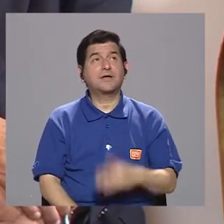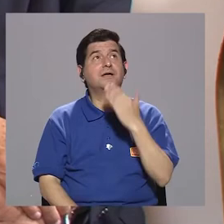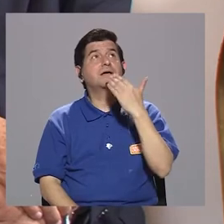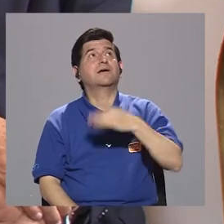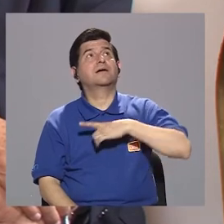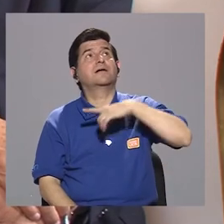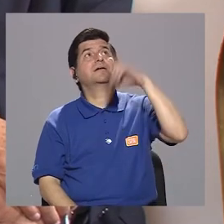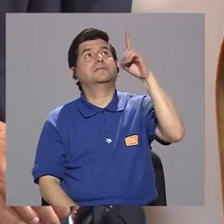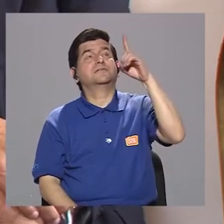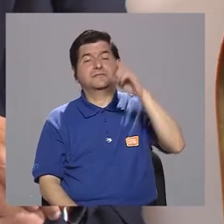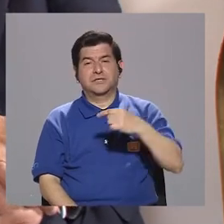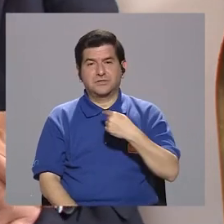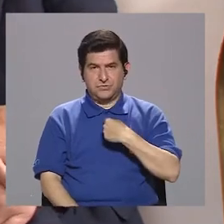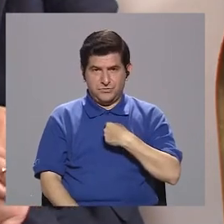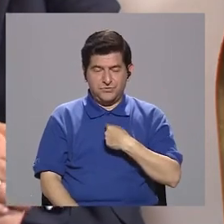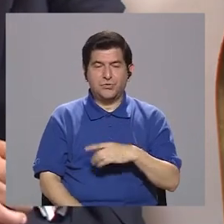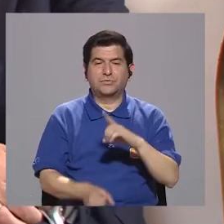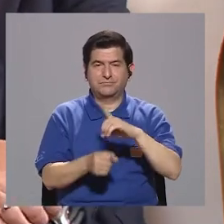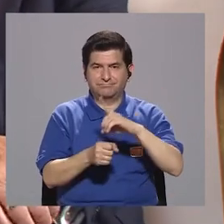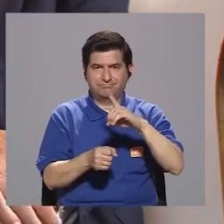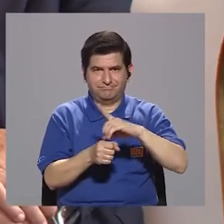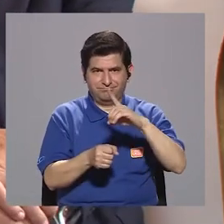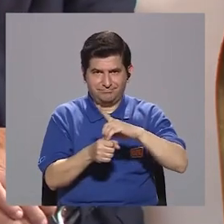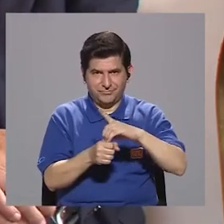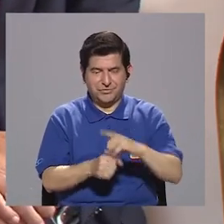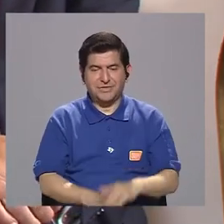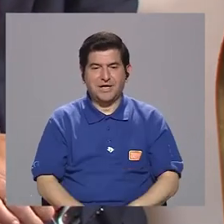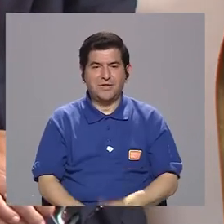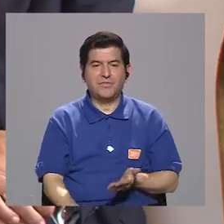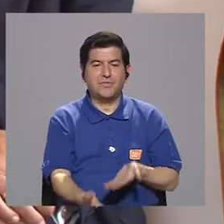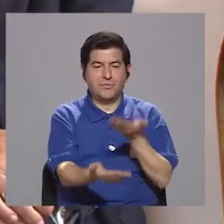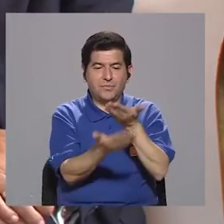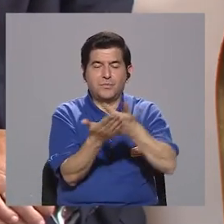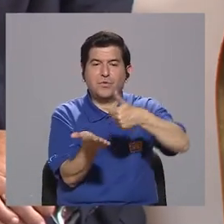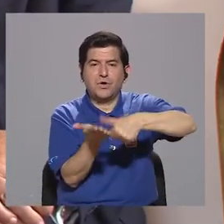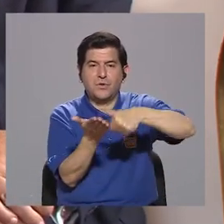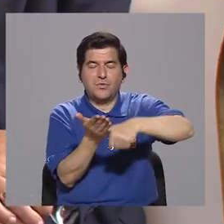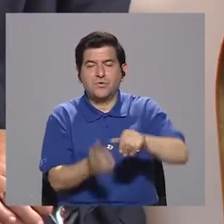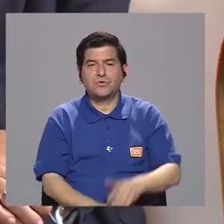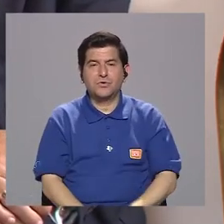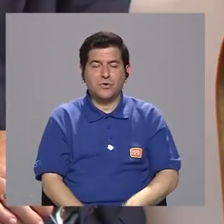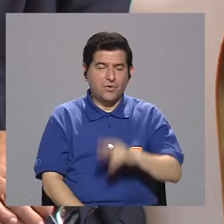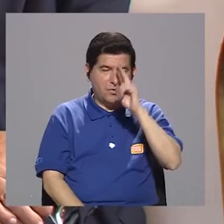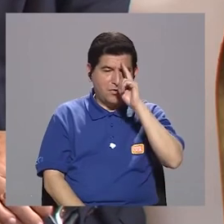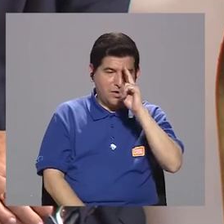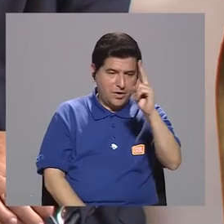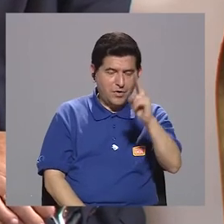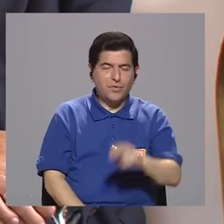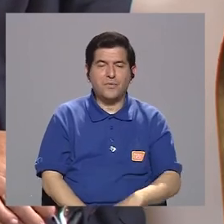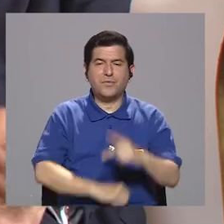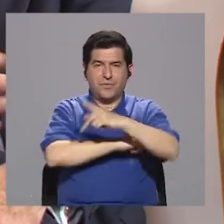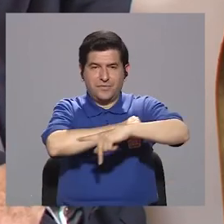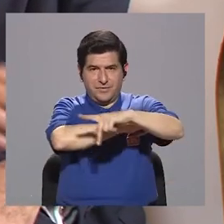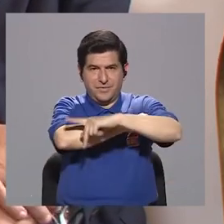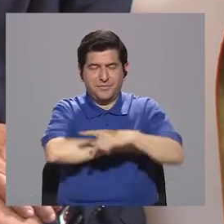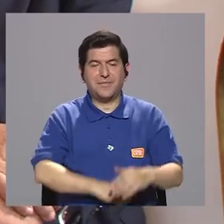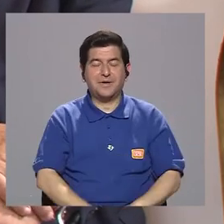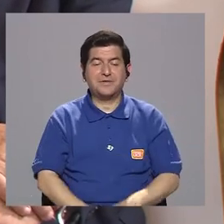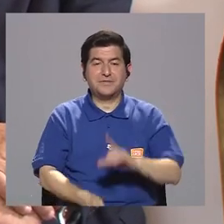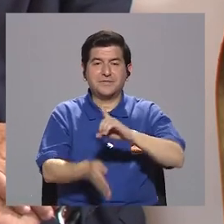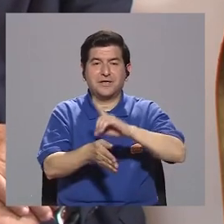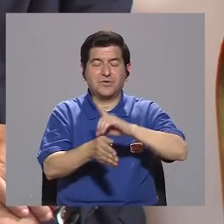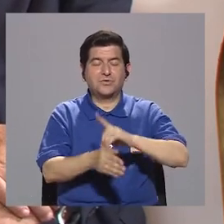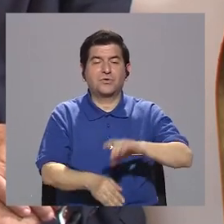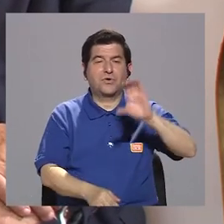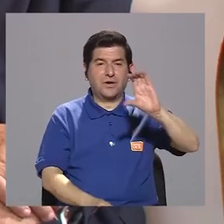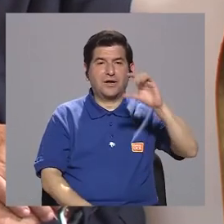gracias a Dios, de ser uno de los diputados que presentó y votó el benemeritazgo del doctor Calderón. Así es. Poco después de que el